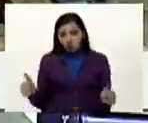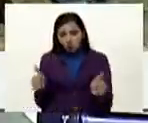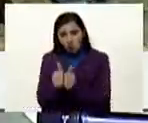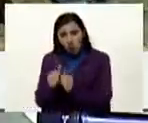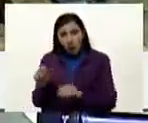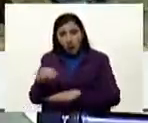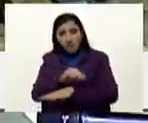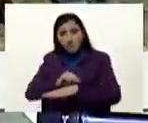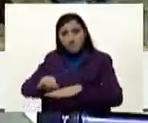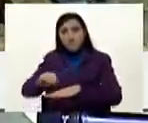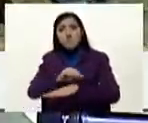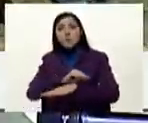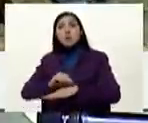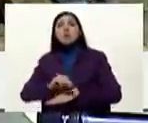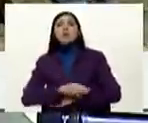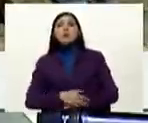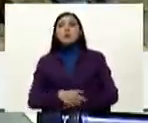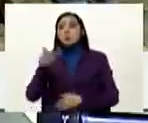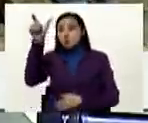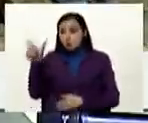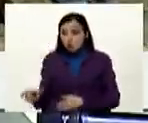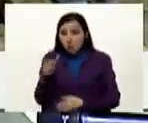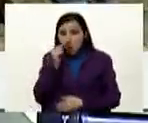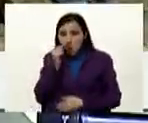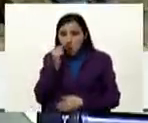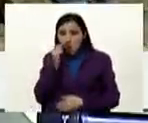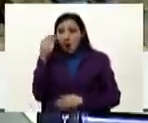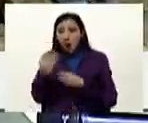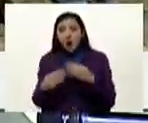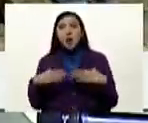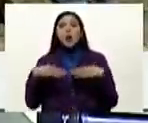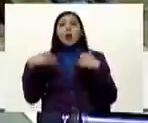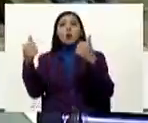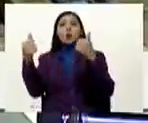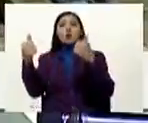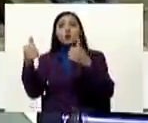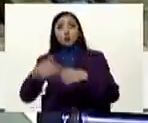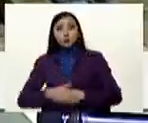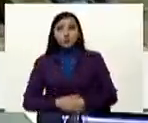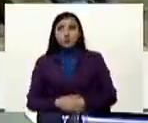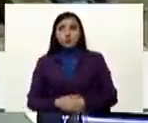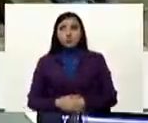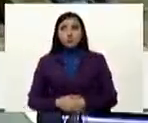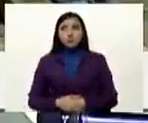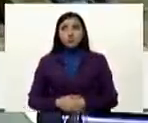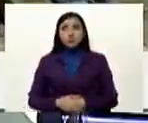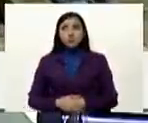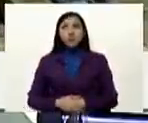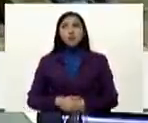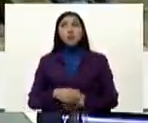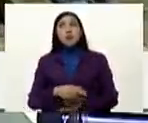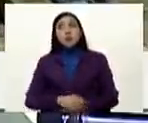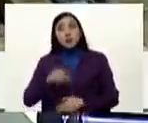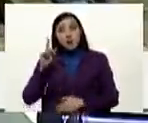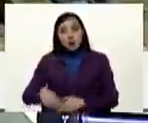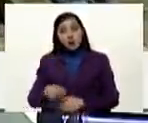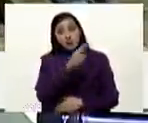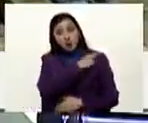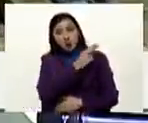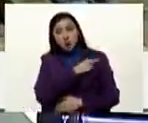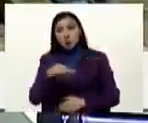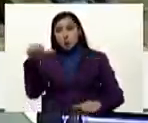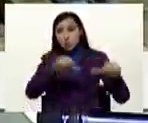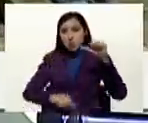ministro del Poder Popular para la Salud y rector de la Universidad de la Ciencia de la